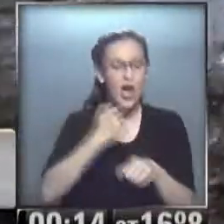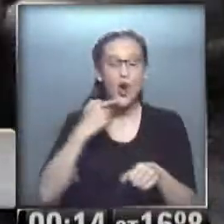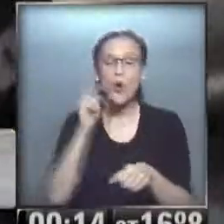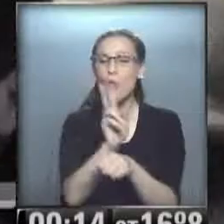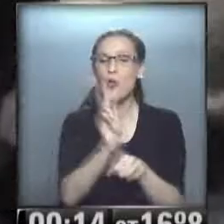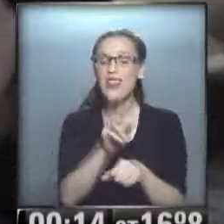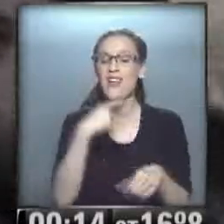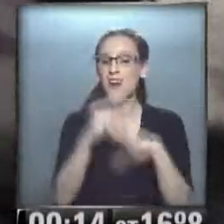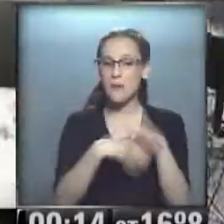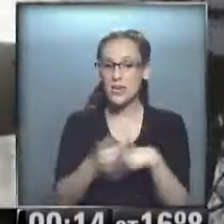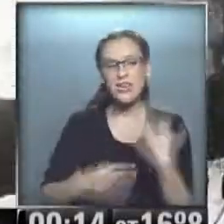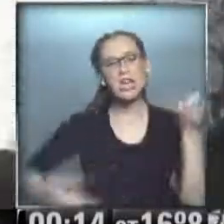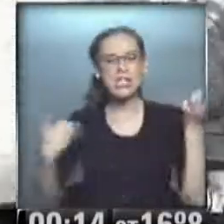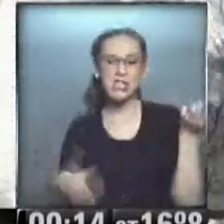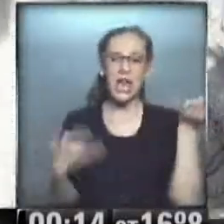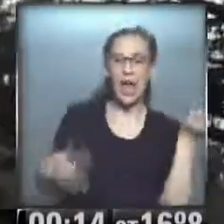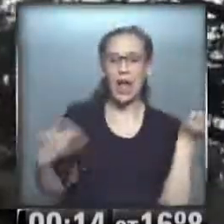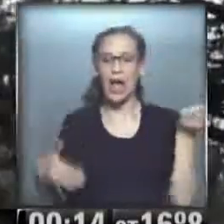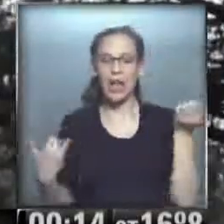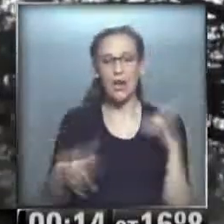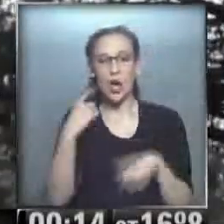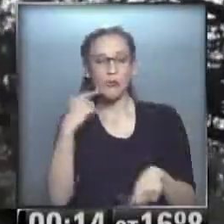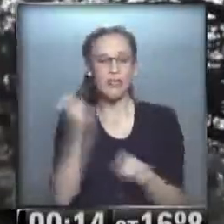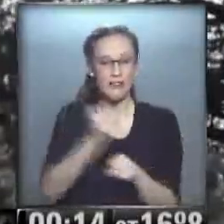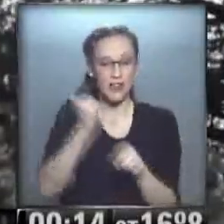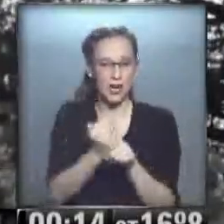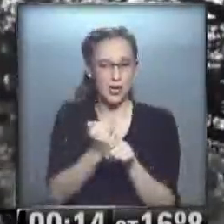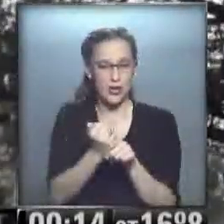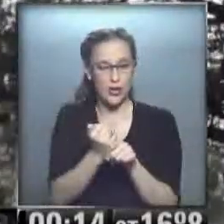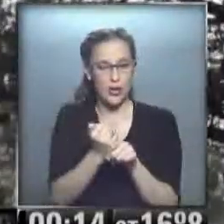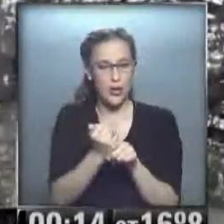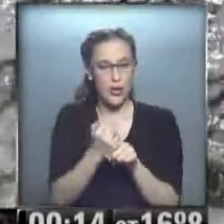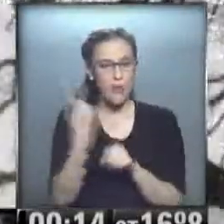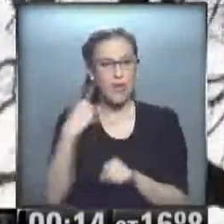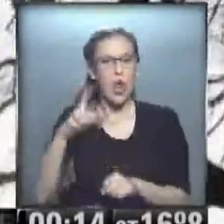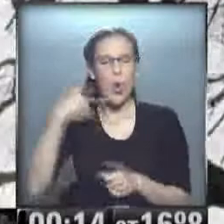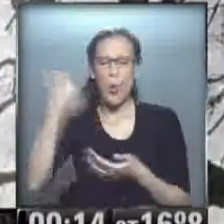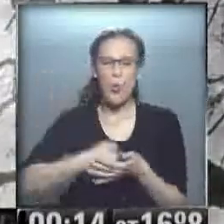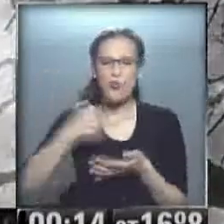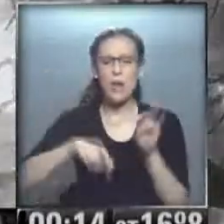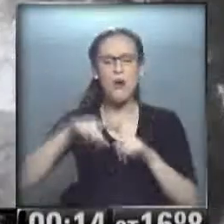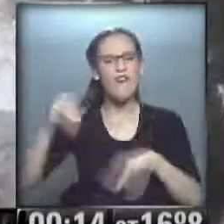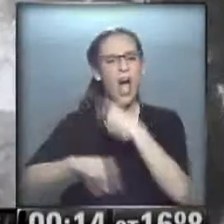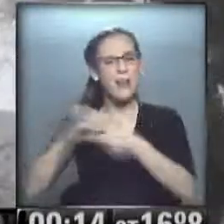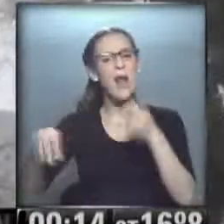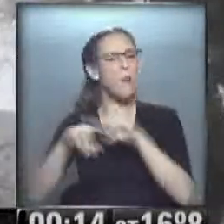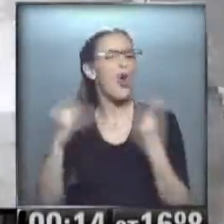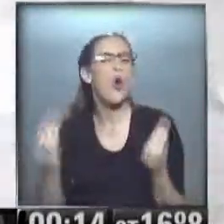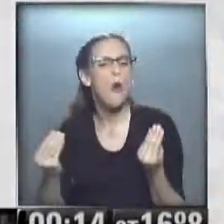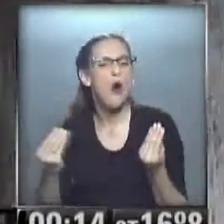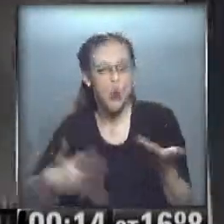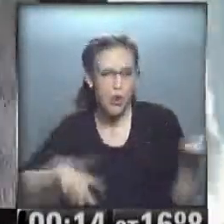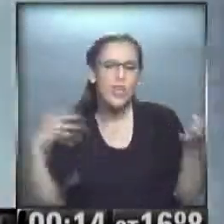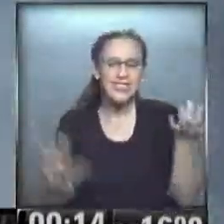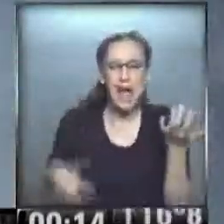con mujer que trabaja, sus cosas, pero digo, estar llevando adelante una familia con la guitarrita también es como un